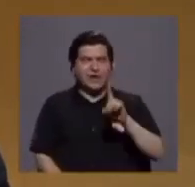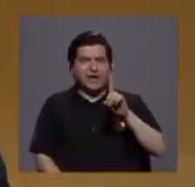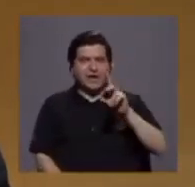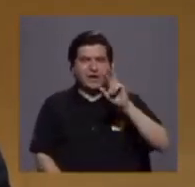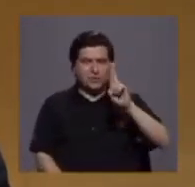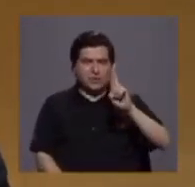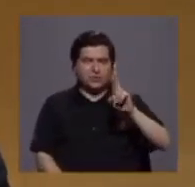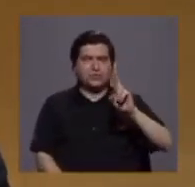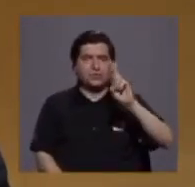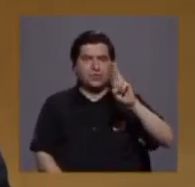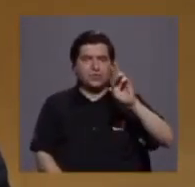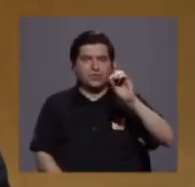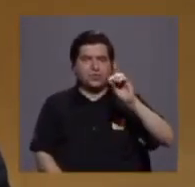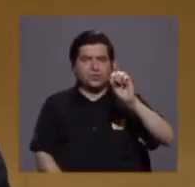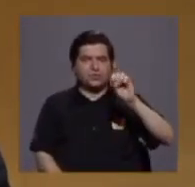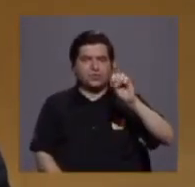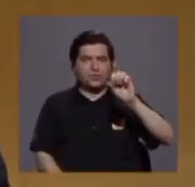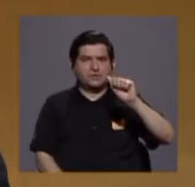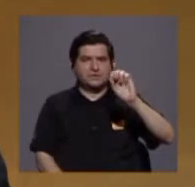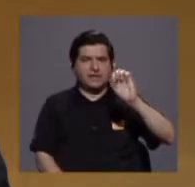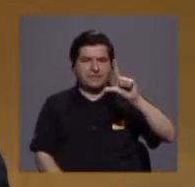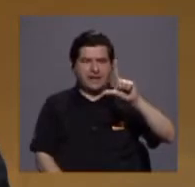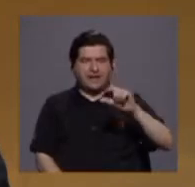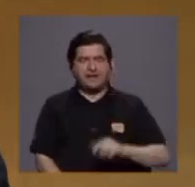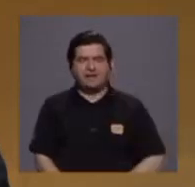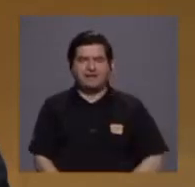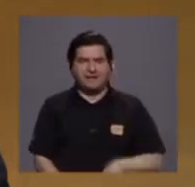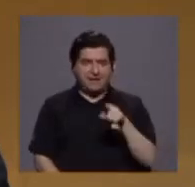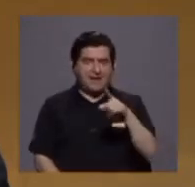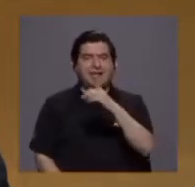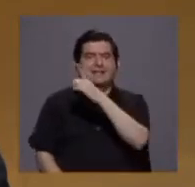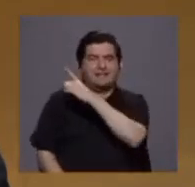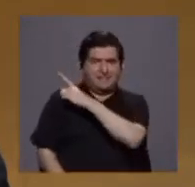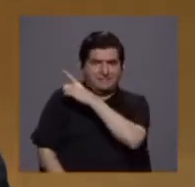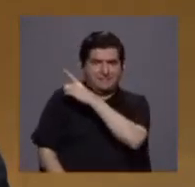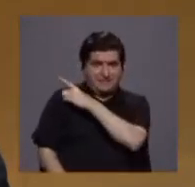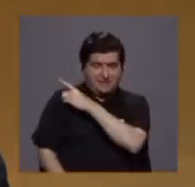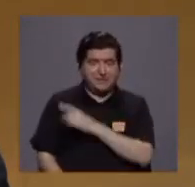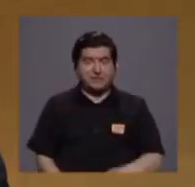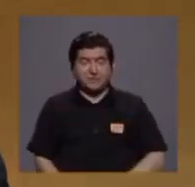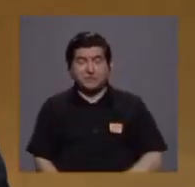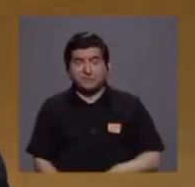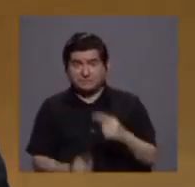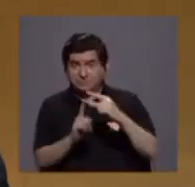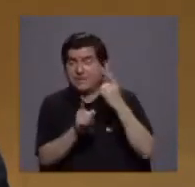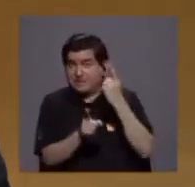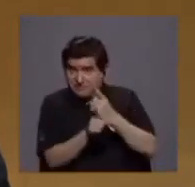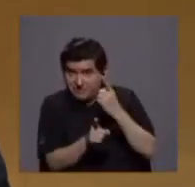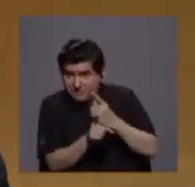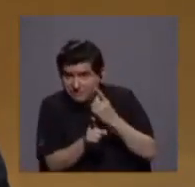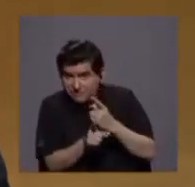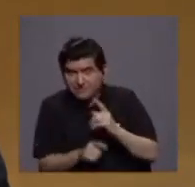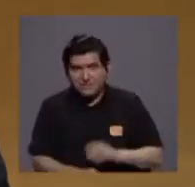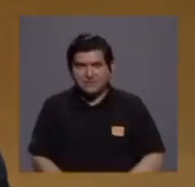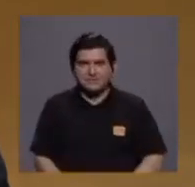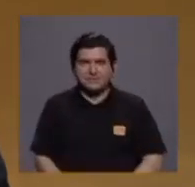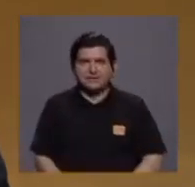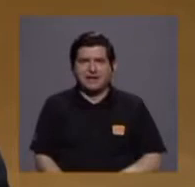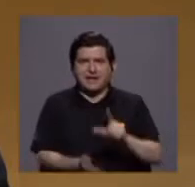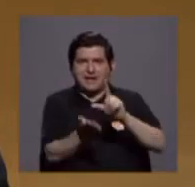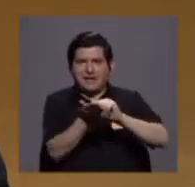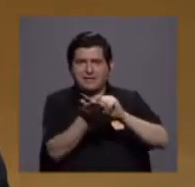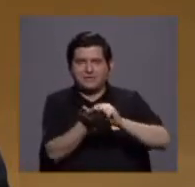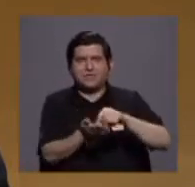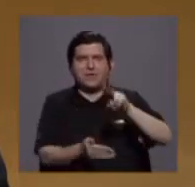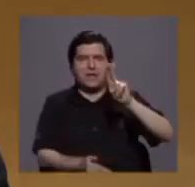Rosabal como el director, si ese término corresponde, de la editorial de la Universidad